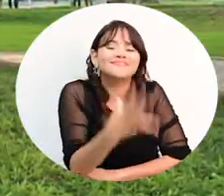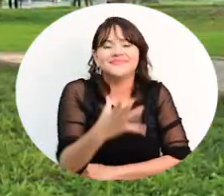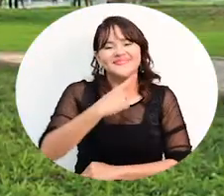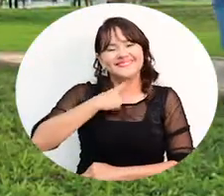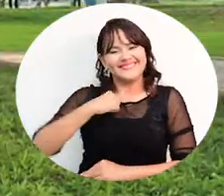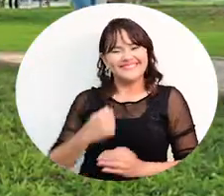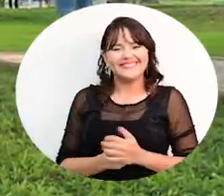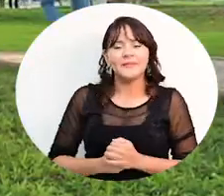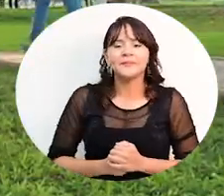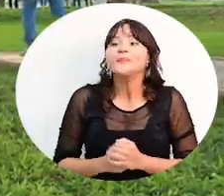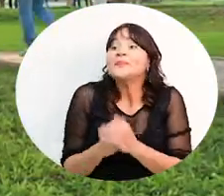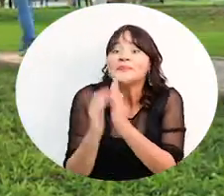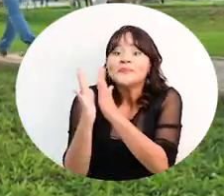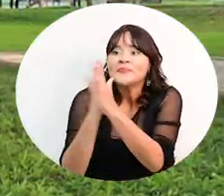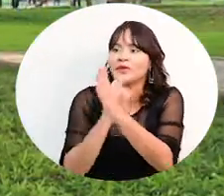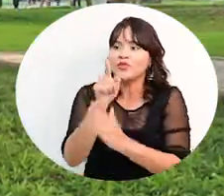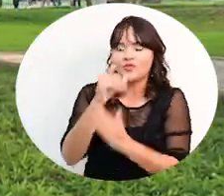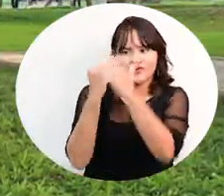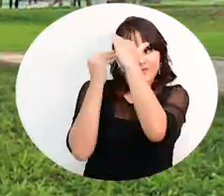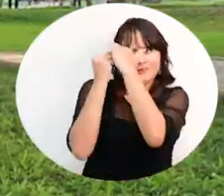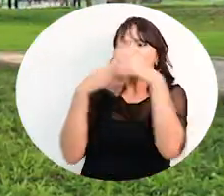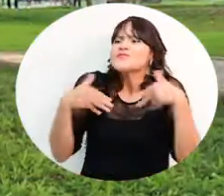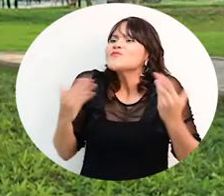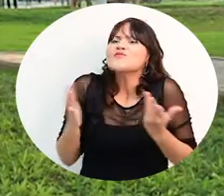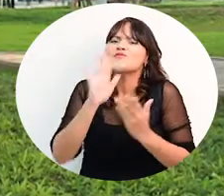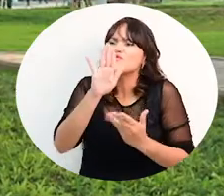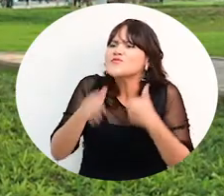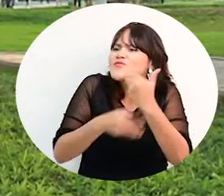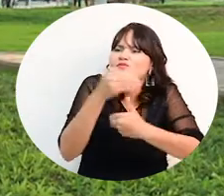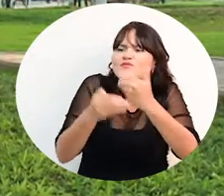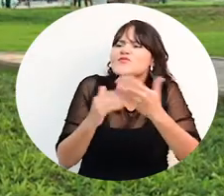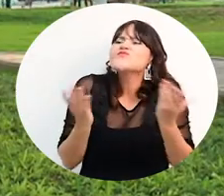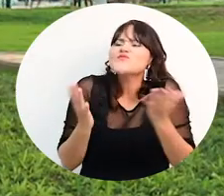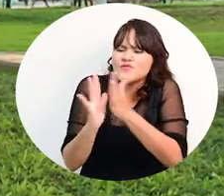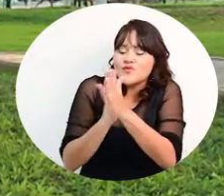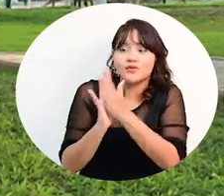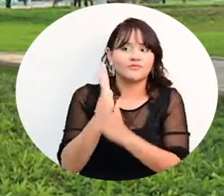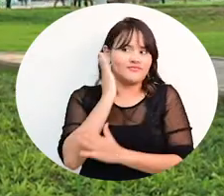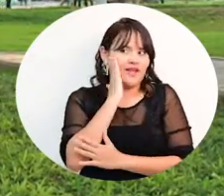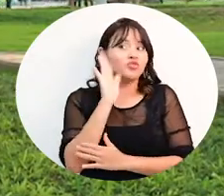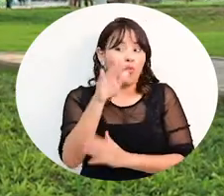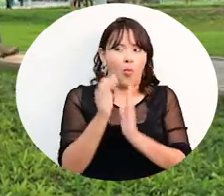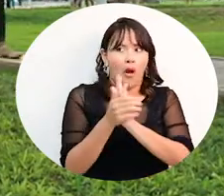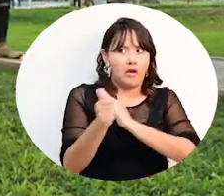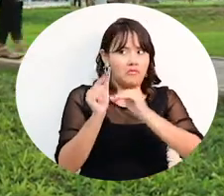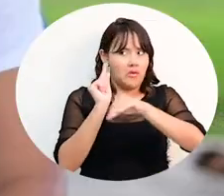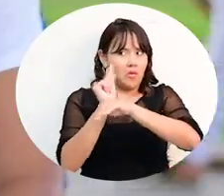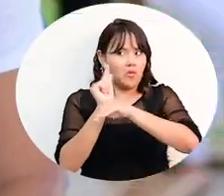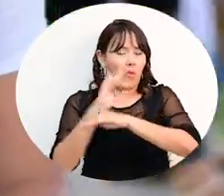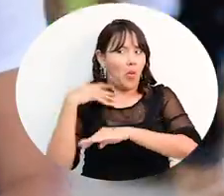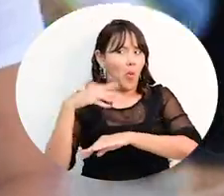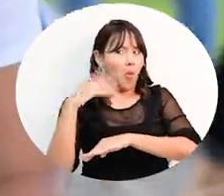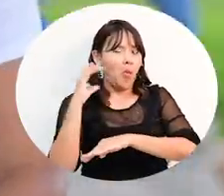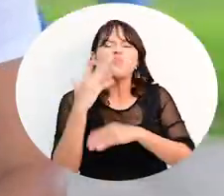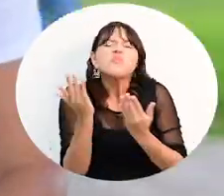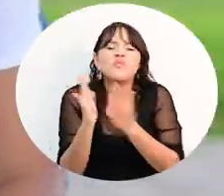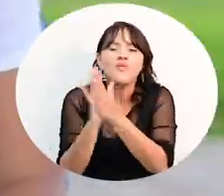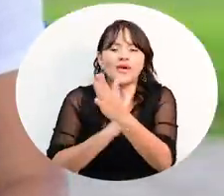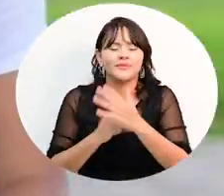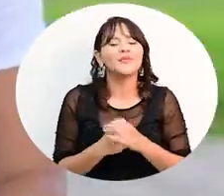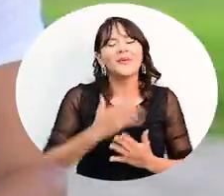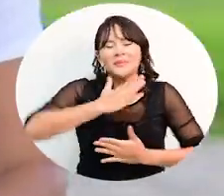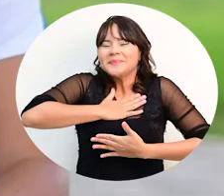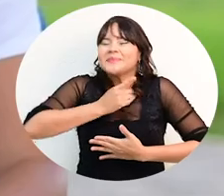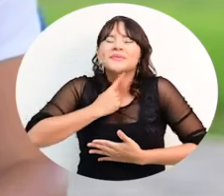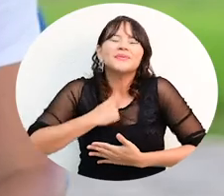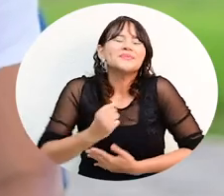Pruebas Saber Pro. ¿Cómo fue ese proceso? Eres la mejor de tu facultad, pero para eso, ¿cómo fue conseguirlo? Bueno, mi pasión por estudiar